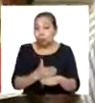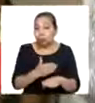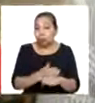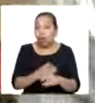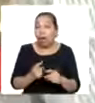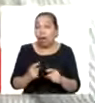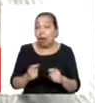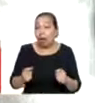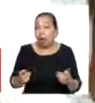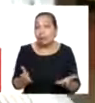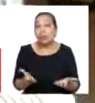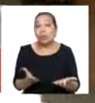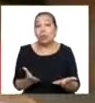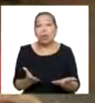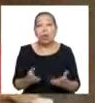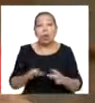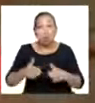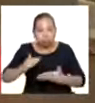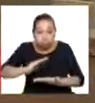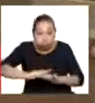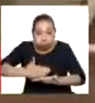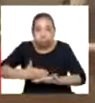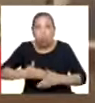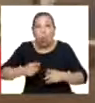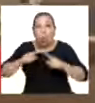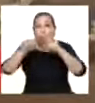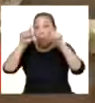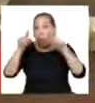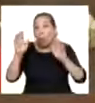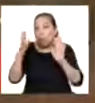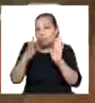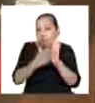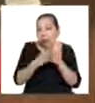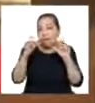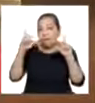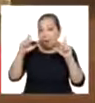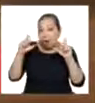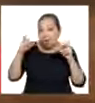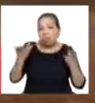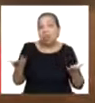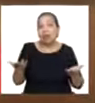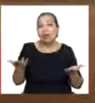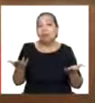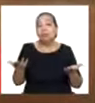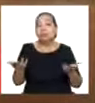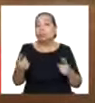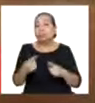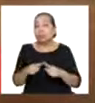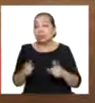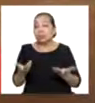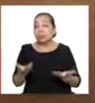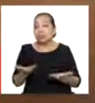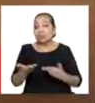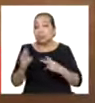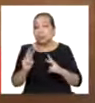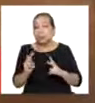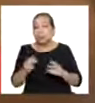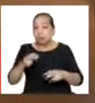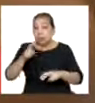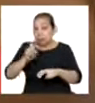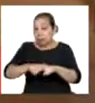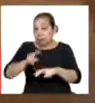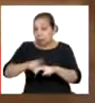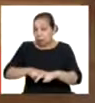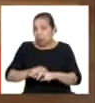diferentes artículos, ya sean cofres, cuadros, incluso algunos, en todo caso, también en el exterior hemos visto sillas